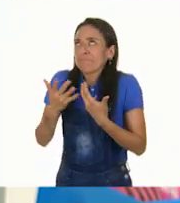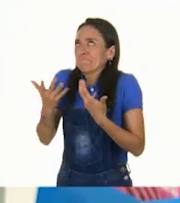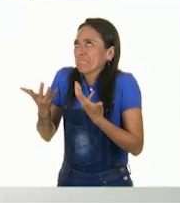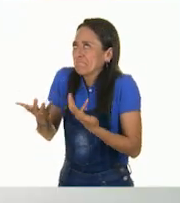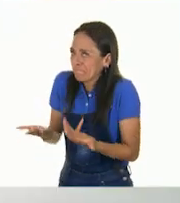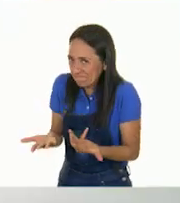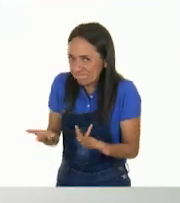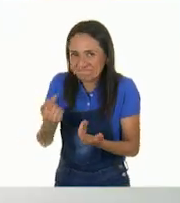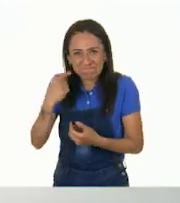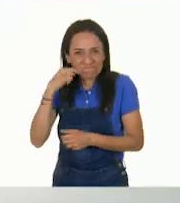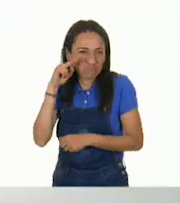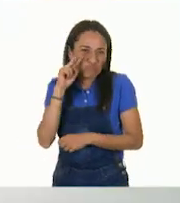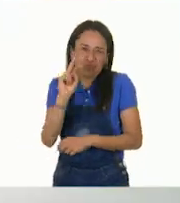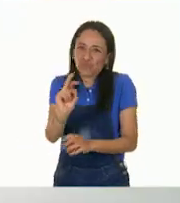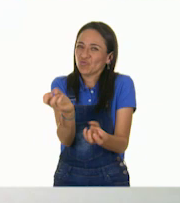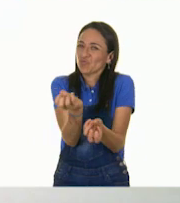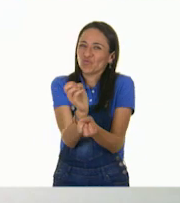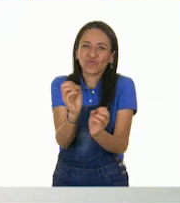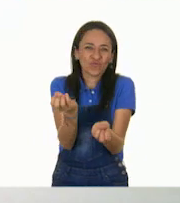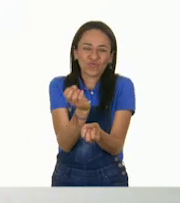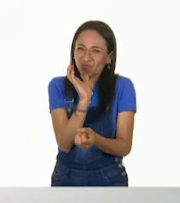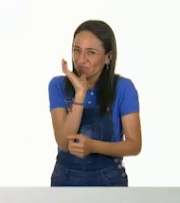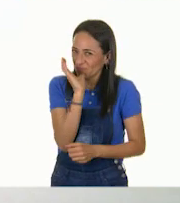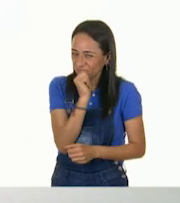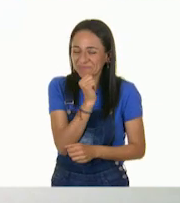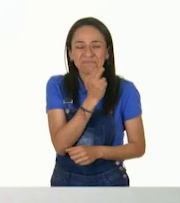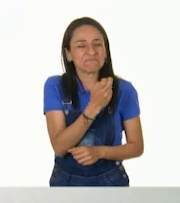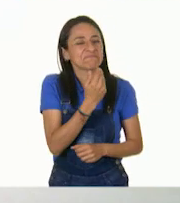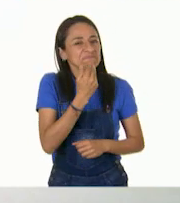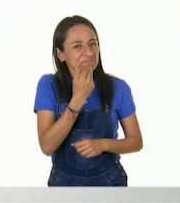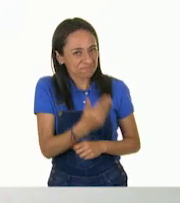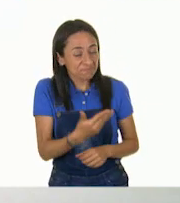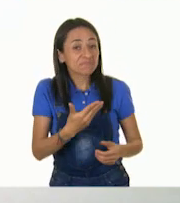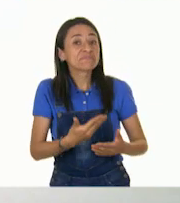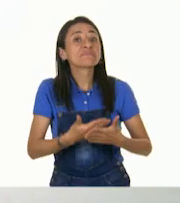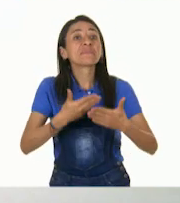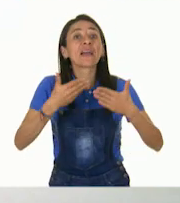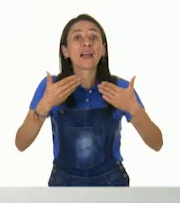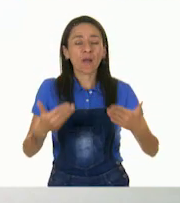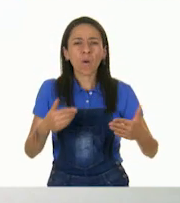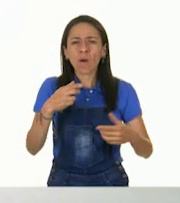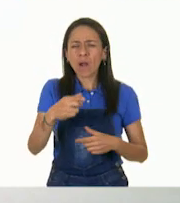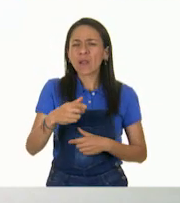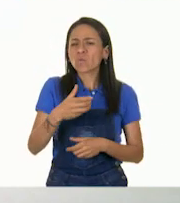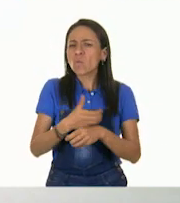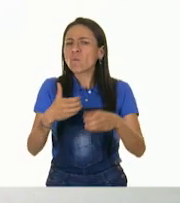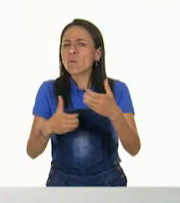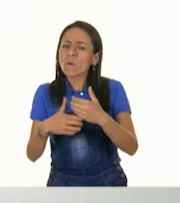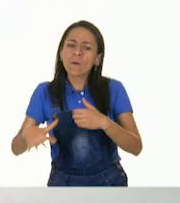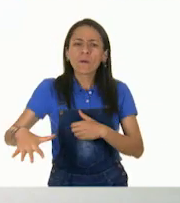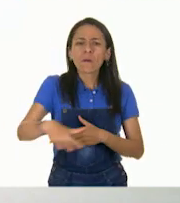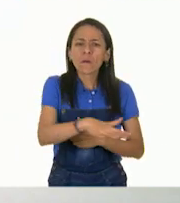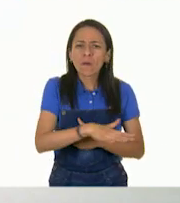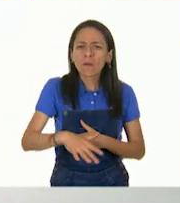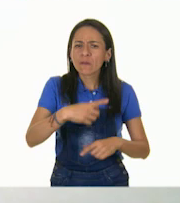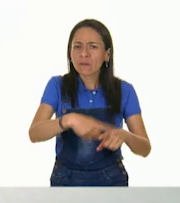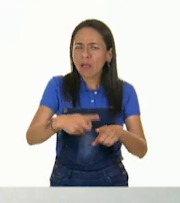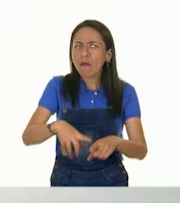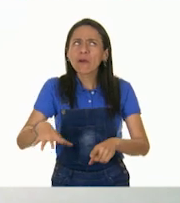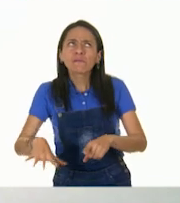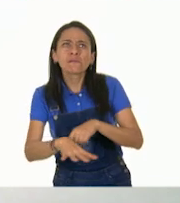muy bien no puedes ver nada ahora vas a buscar los objetos que están en el piso bien allá voy